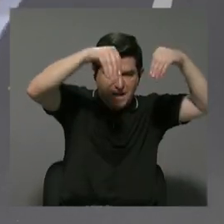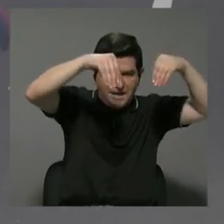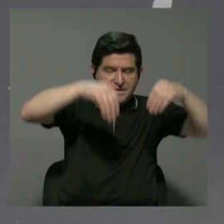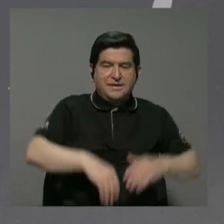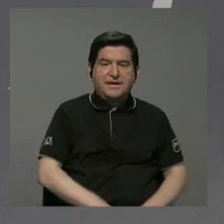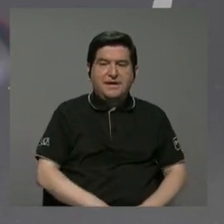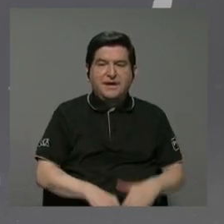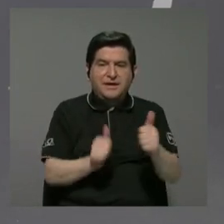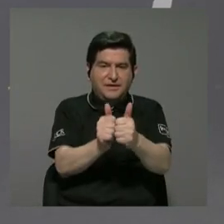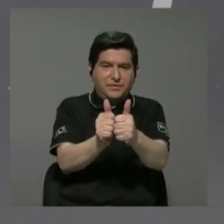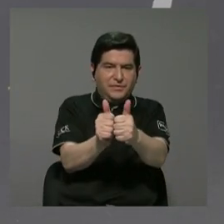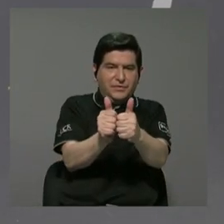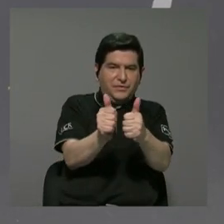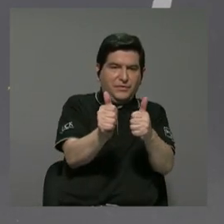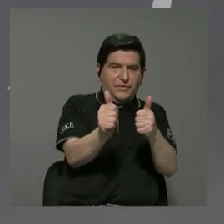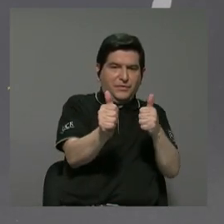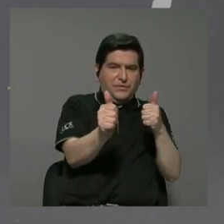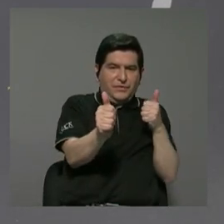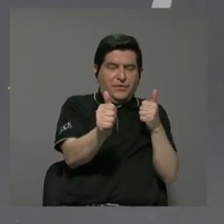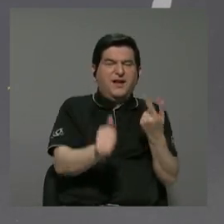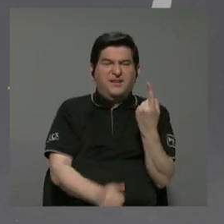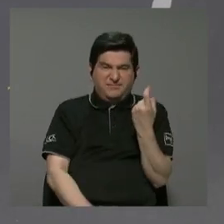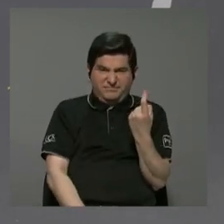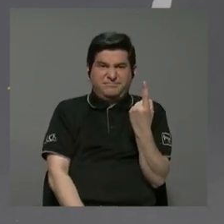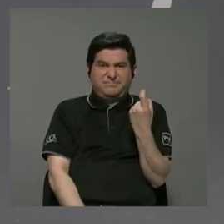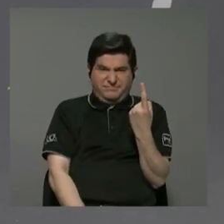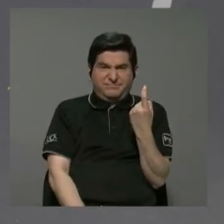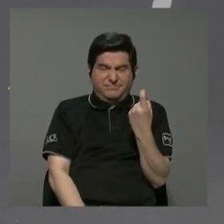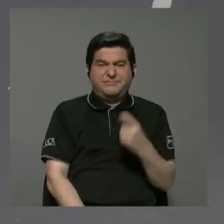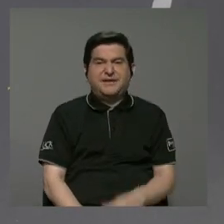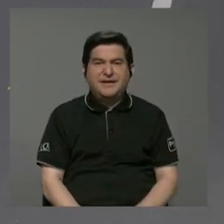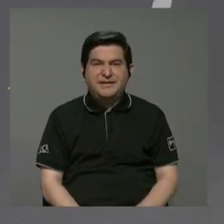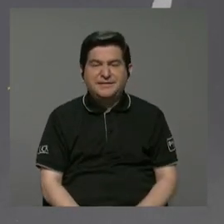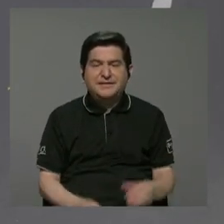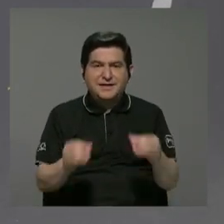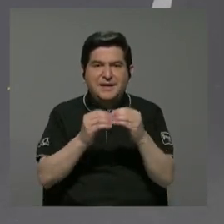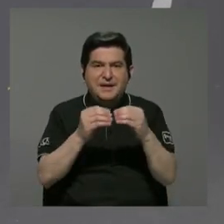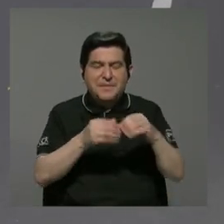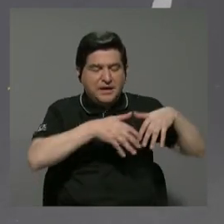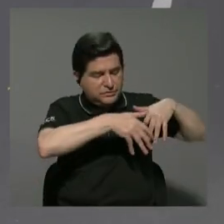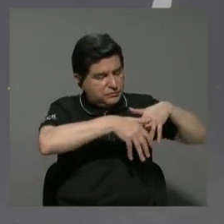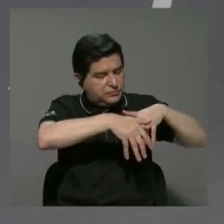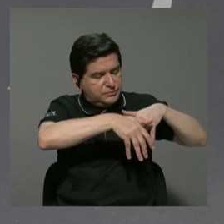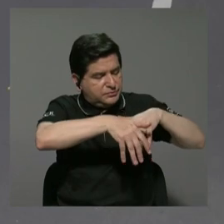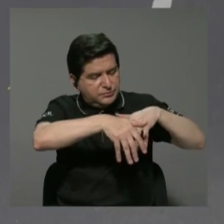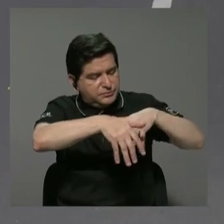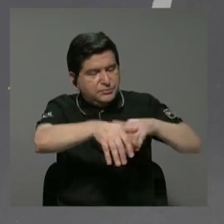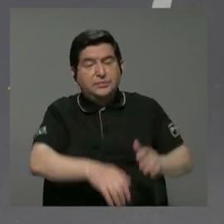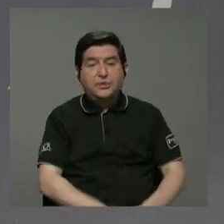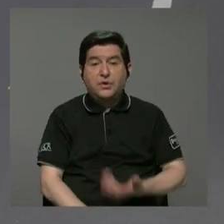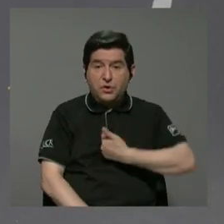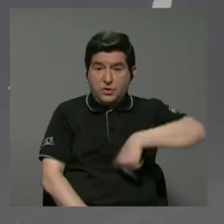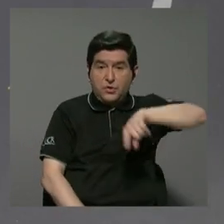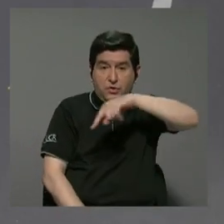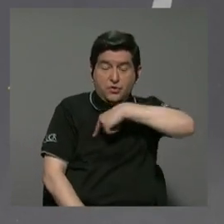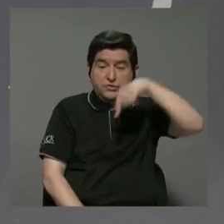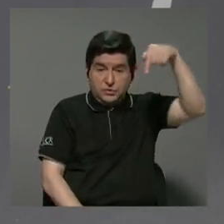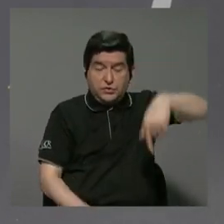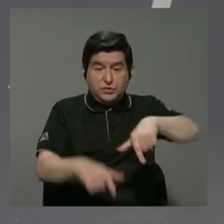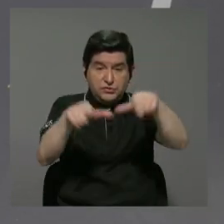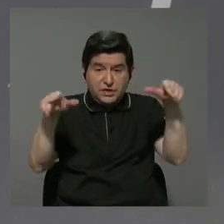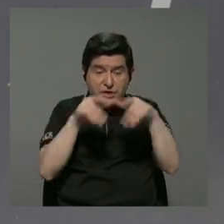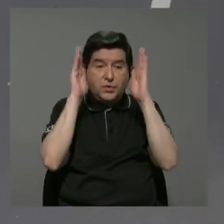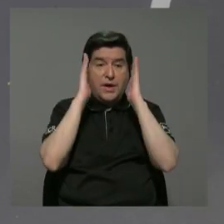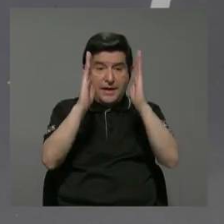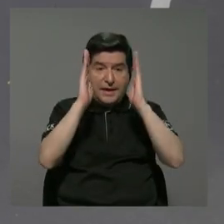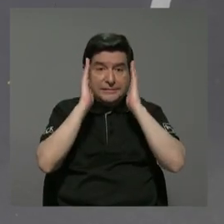poquitito más lejos, todavía les falta un poco más de caminar para llegar acá. Nosotros pues vamos a estar aquí